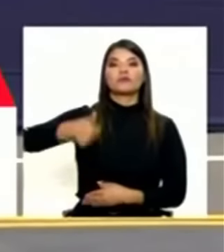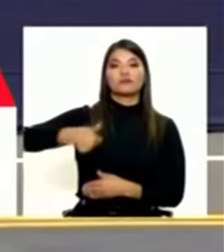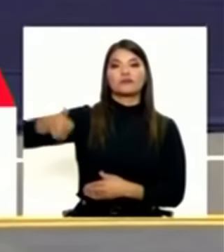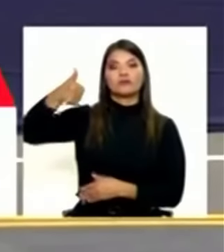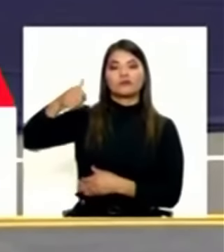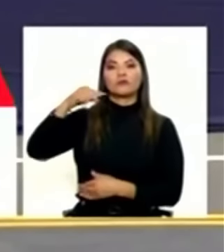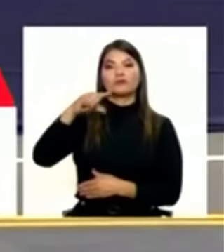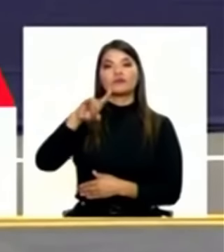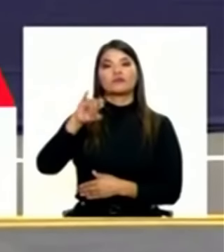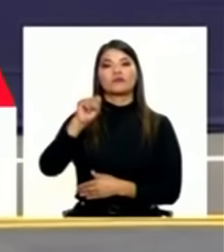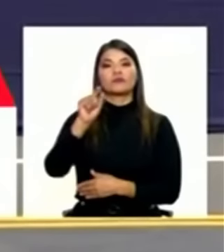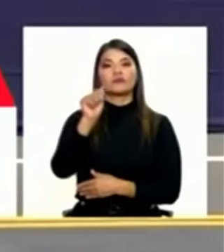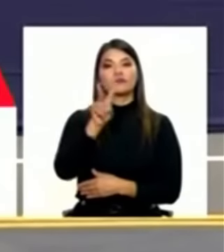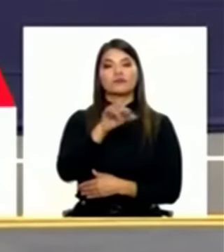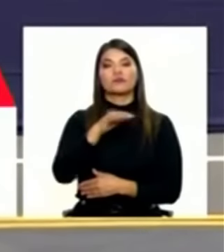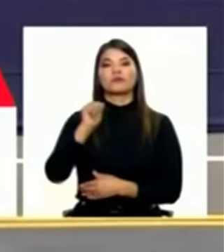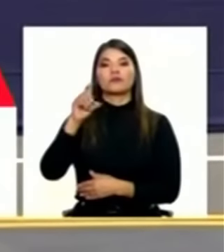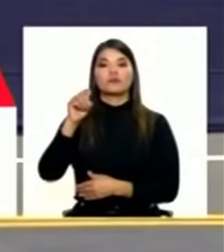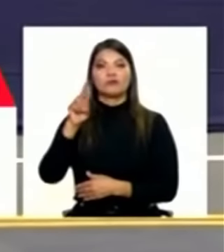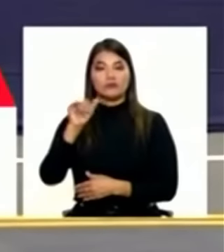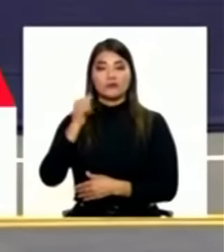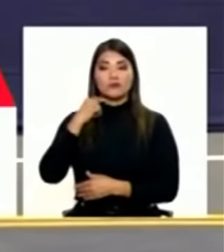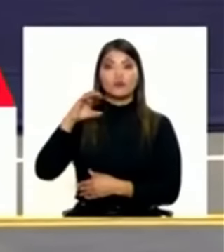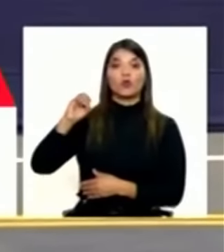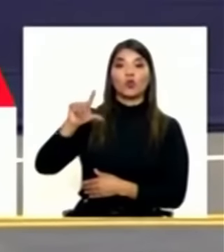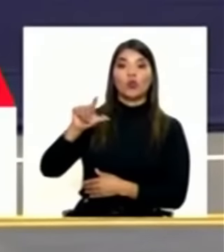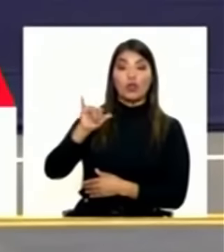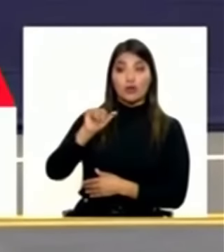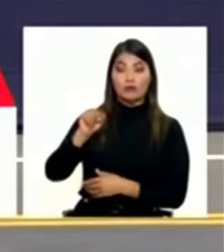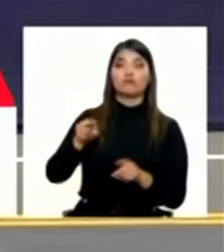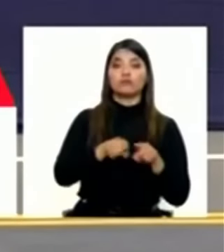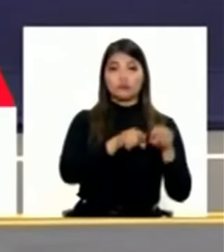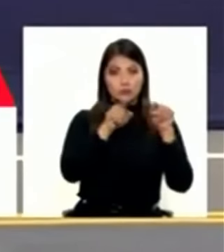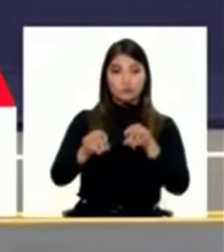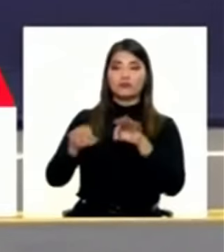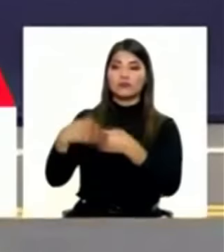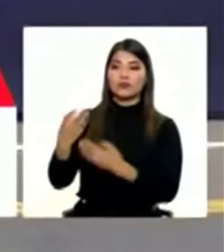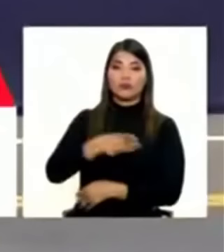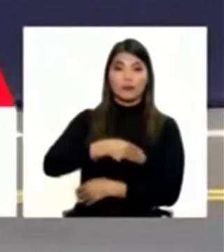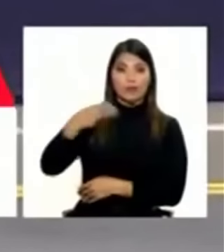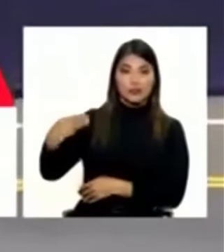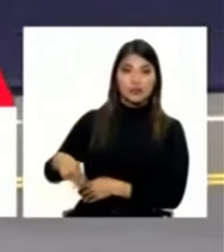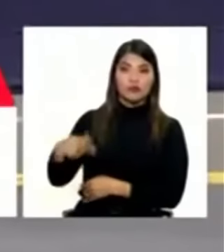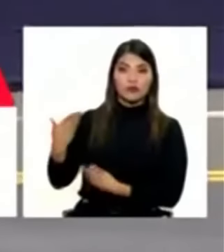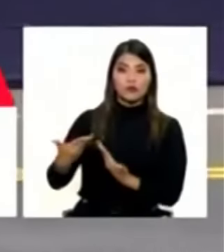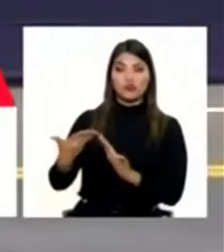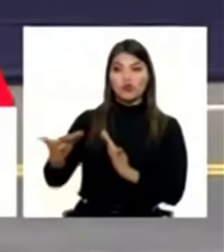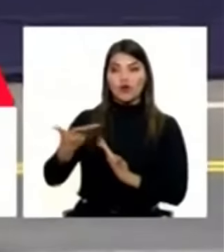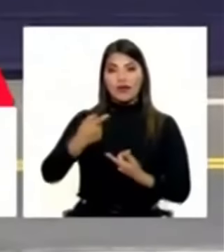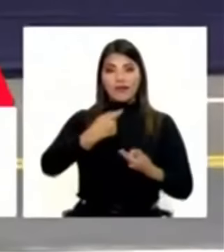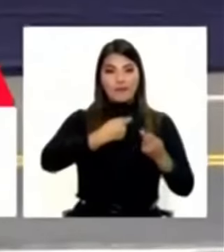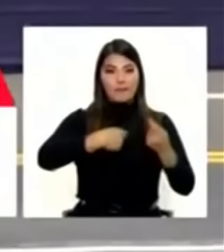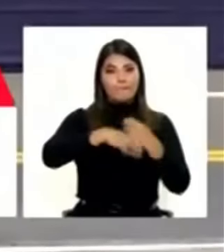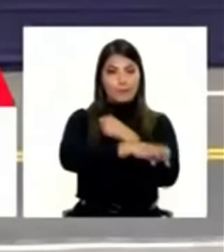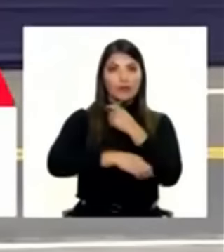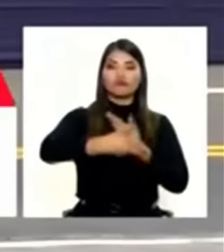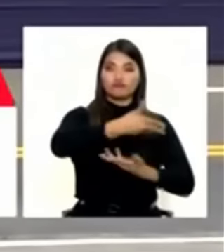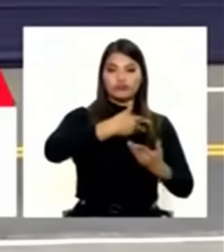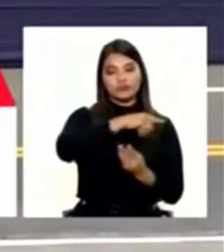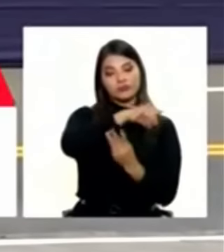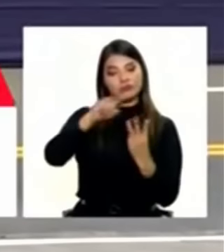Ministros, Gustavo Adriansen Olaya, acompañado del señor Ministro de Estado en el Despacho de Relaciones Exteriores y del